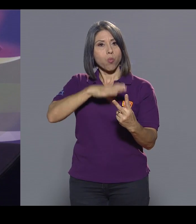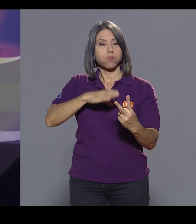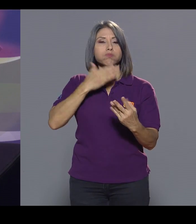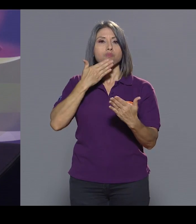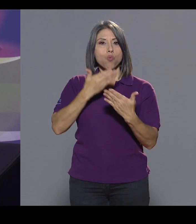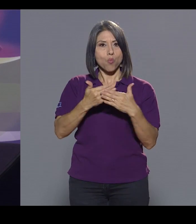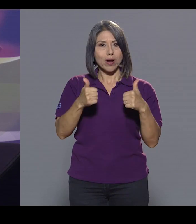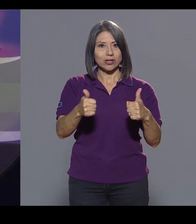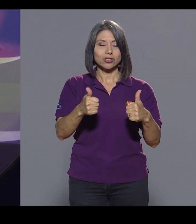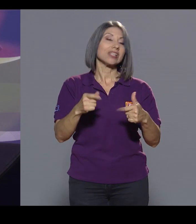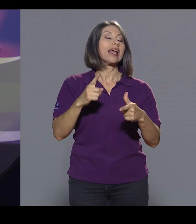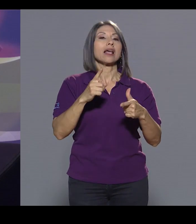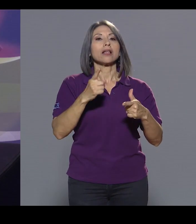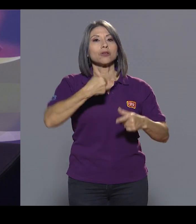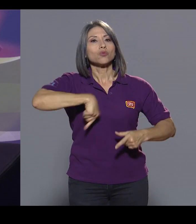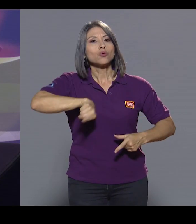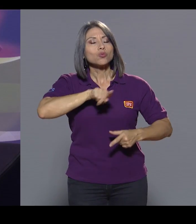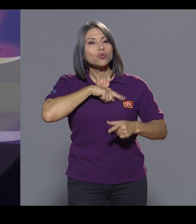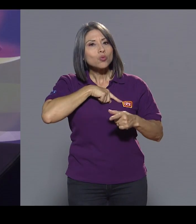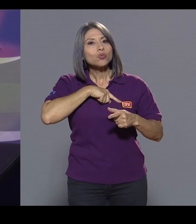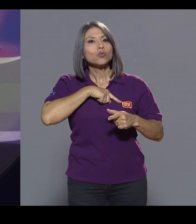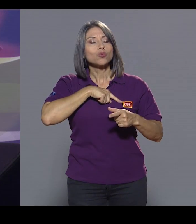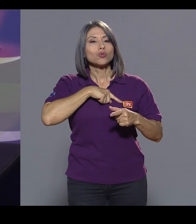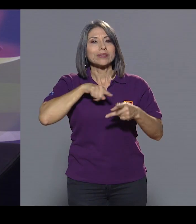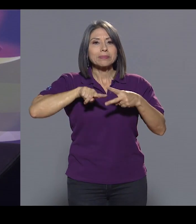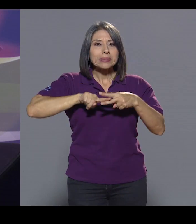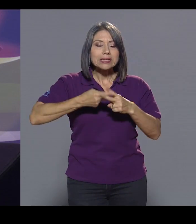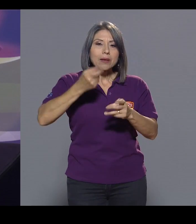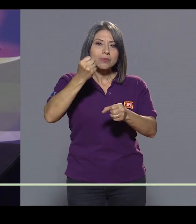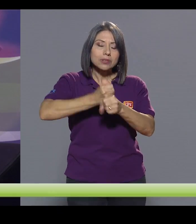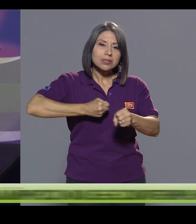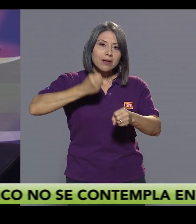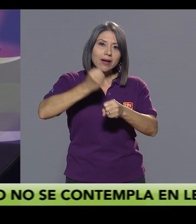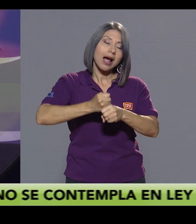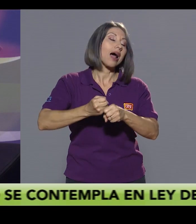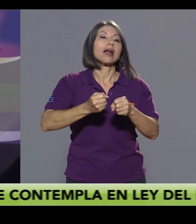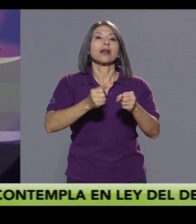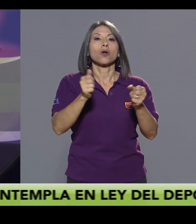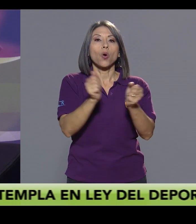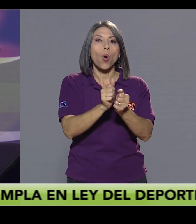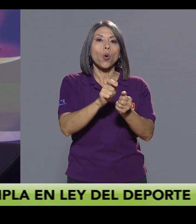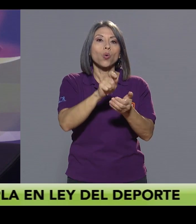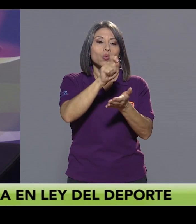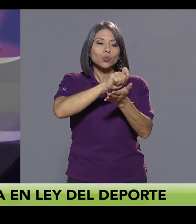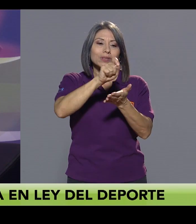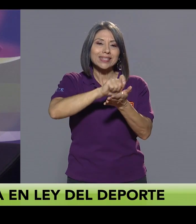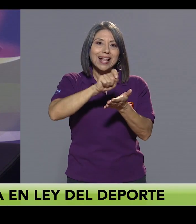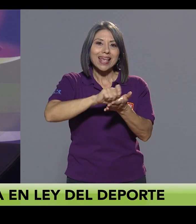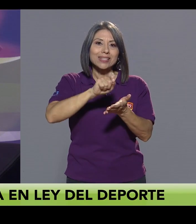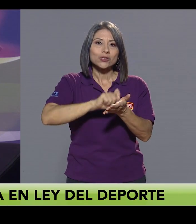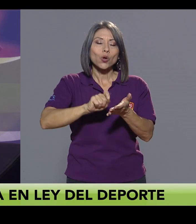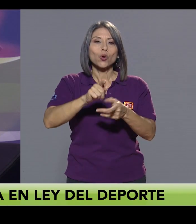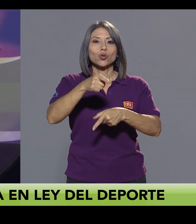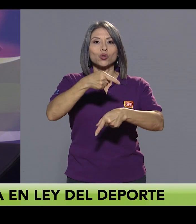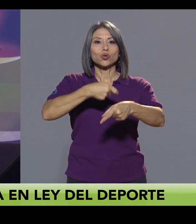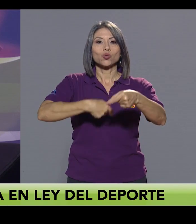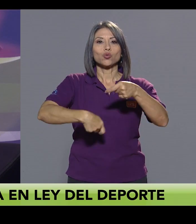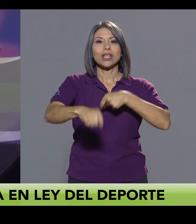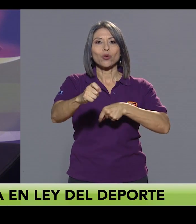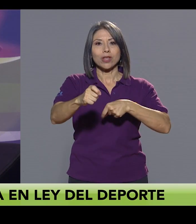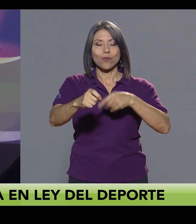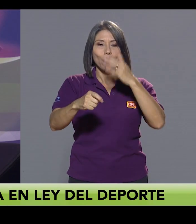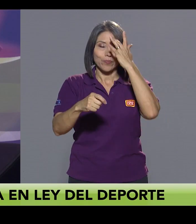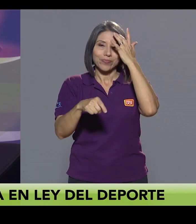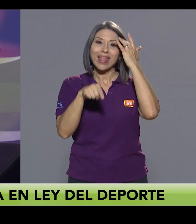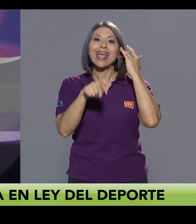buenos, y entonces empezamos a trabajar desde el despacho en un texto sustitutivo, y un